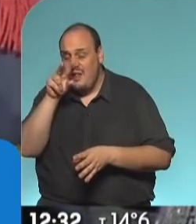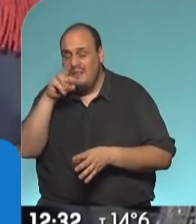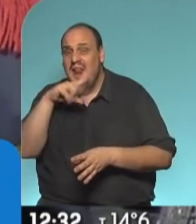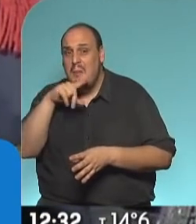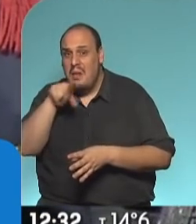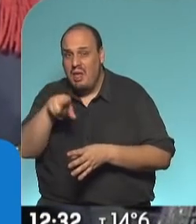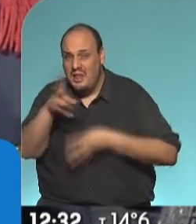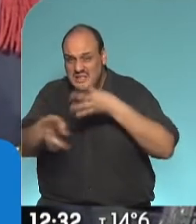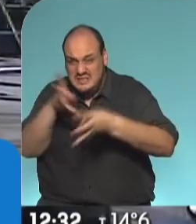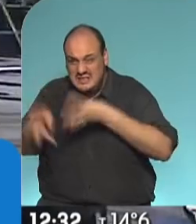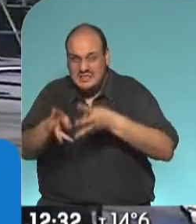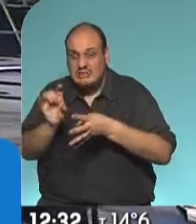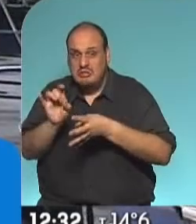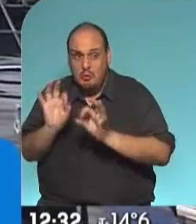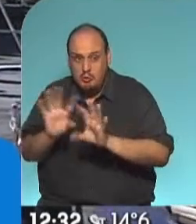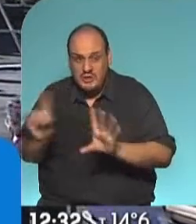allí se fue